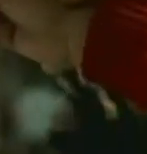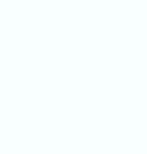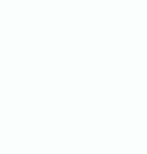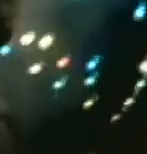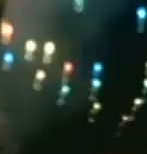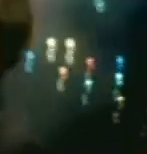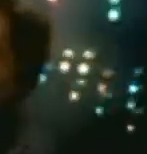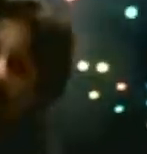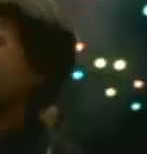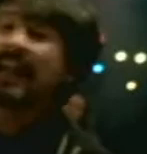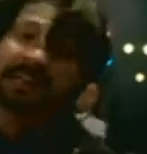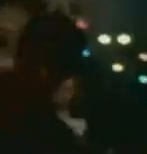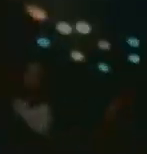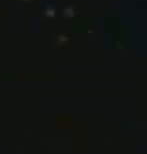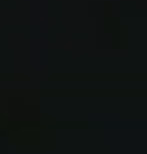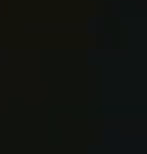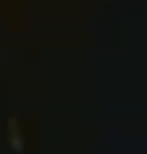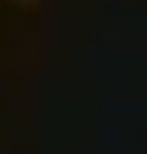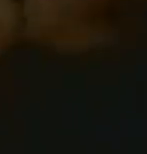ocupado!